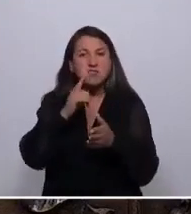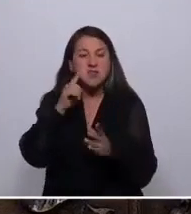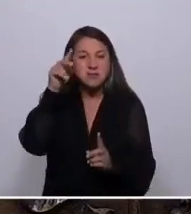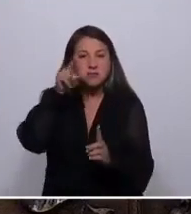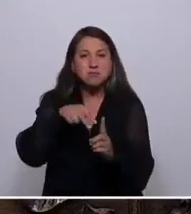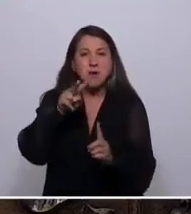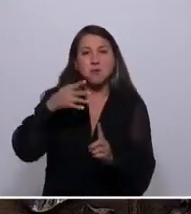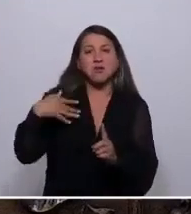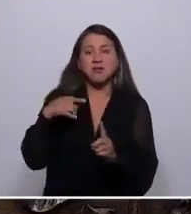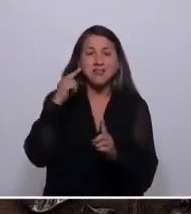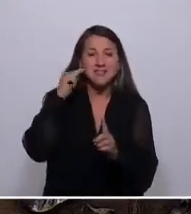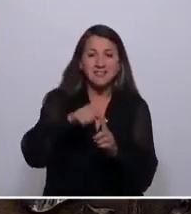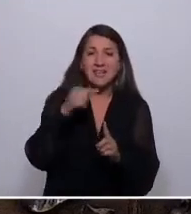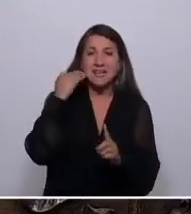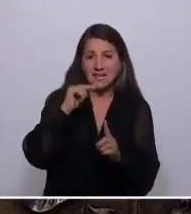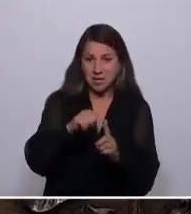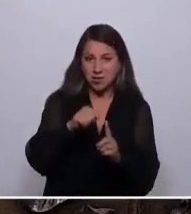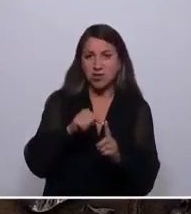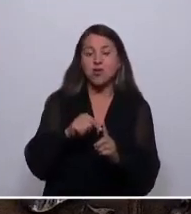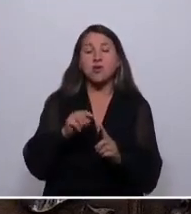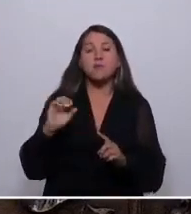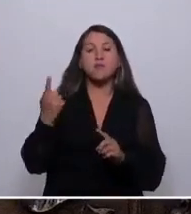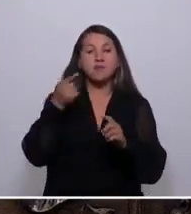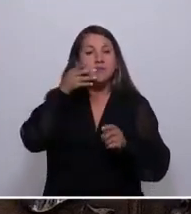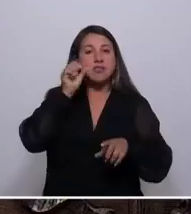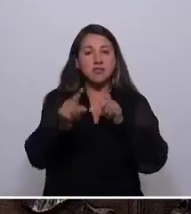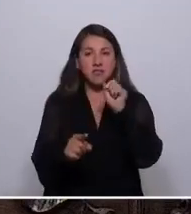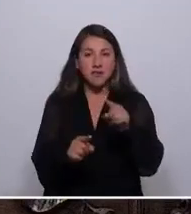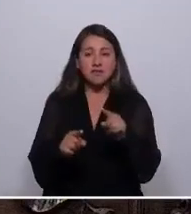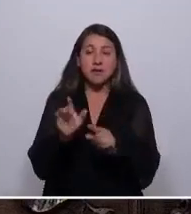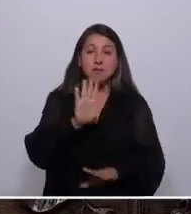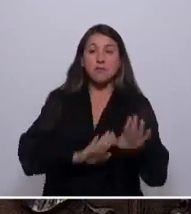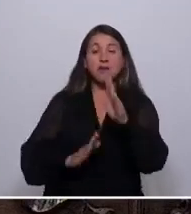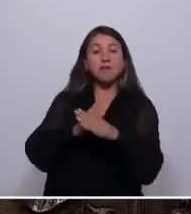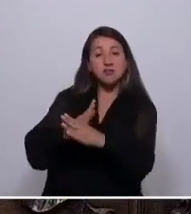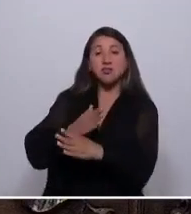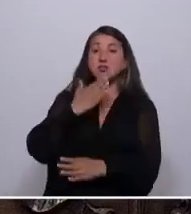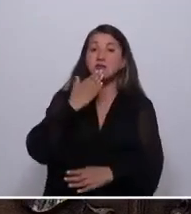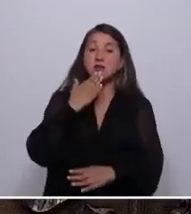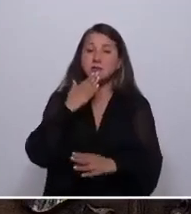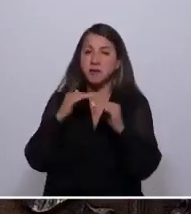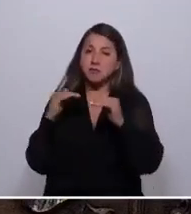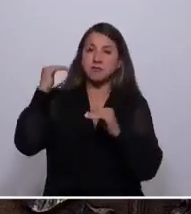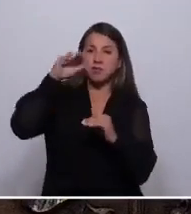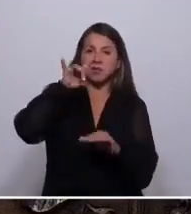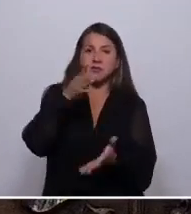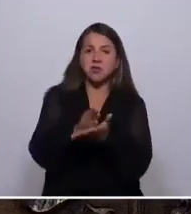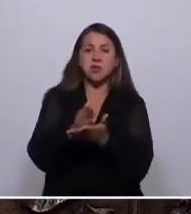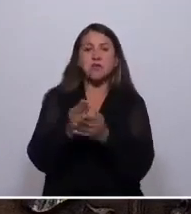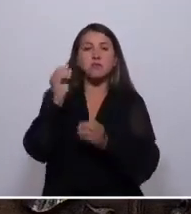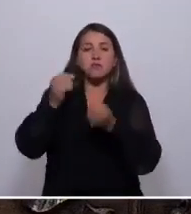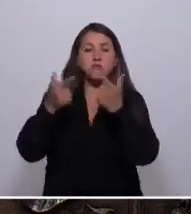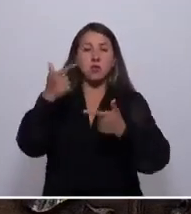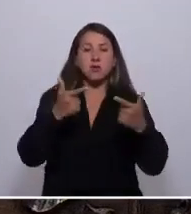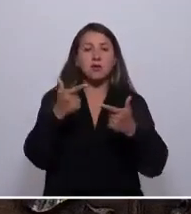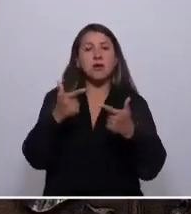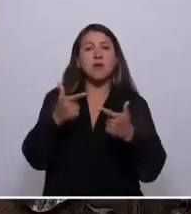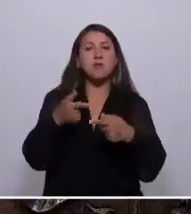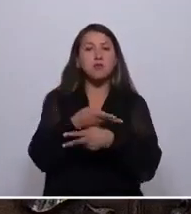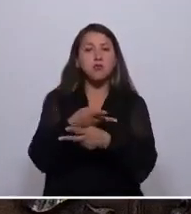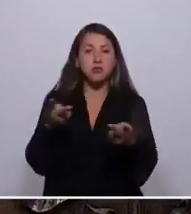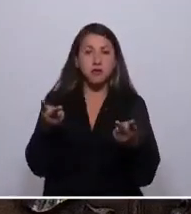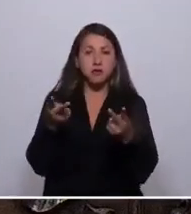niñas y adolescentes, que tenga como prioridad la defensa y prevención, pero también la injerencia de la creación de políticas públicas integrales y